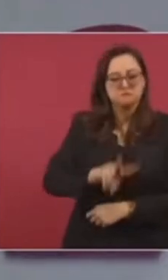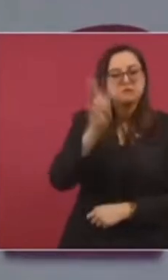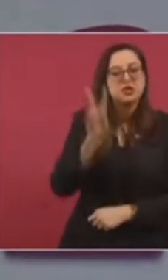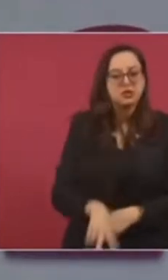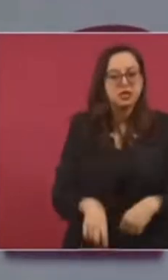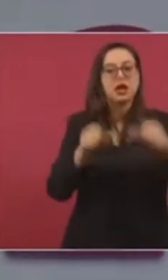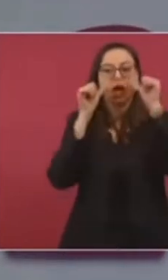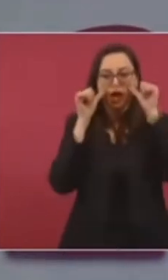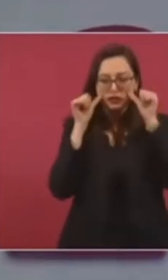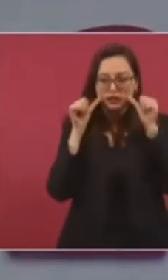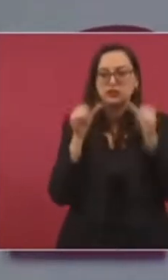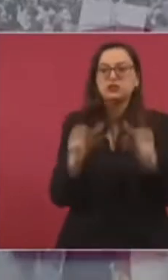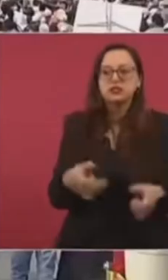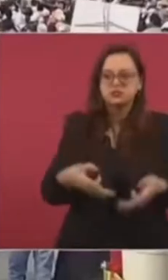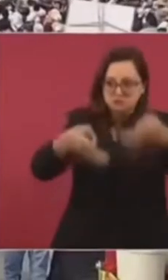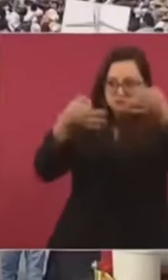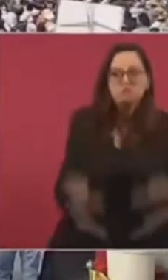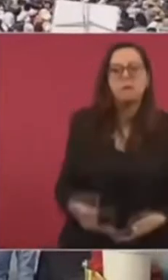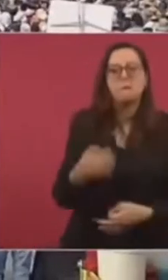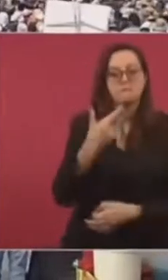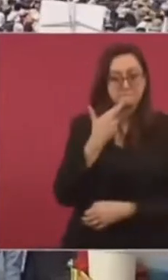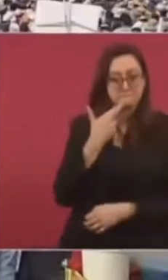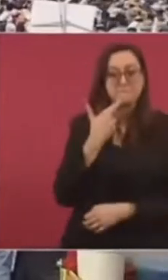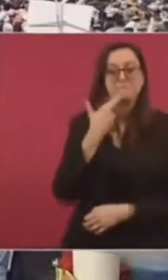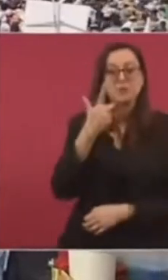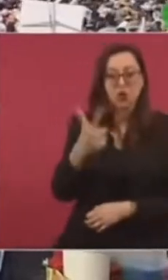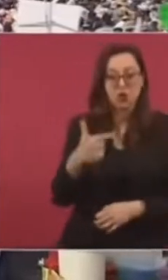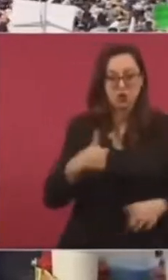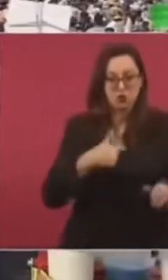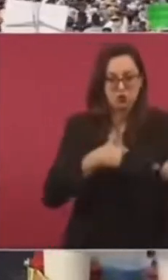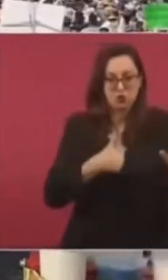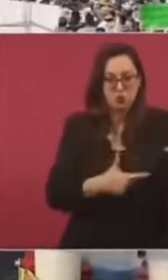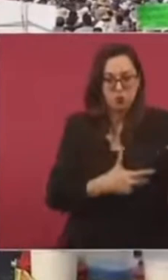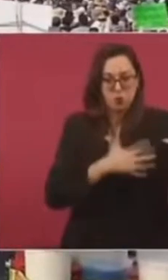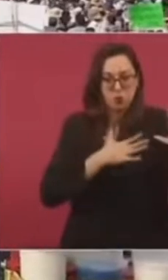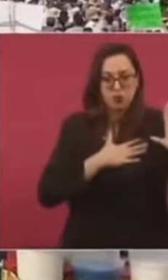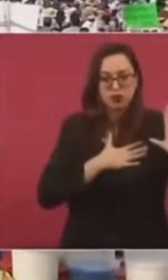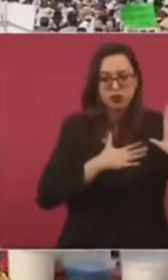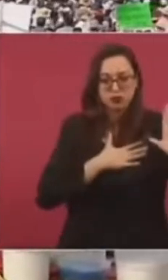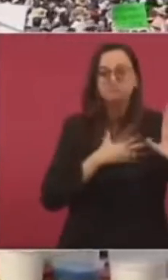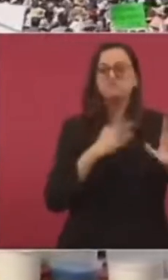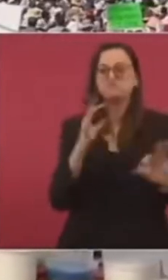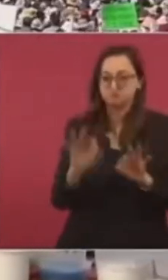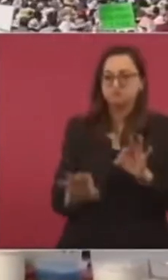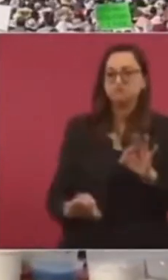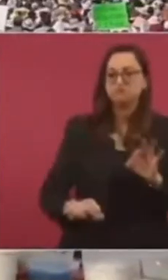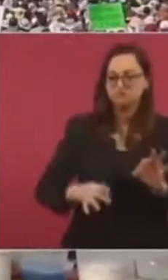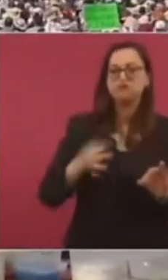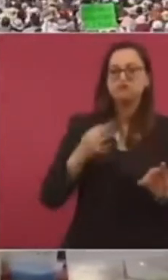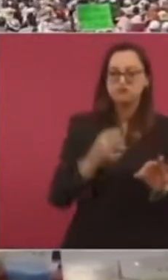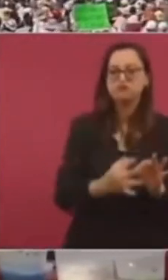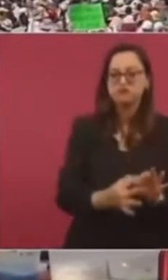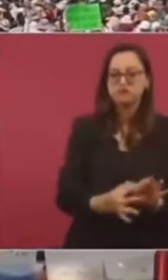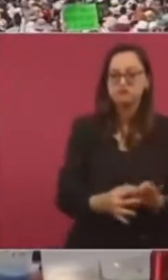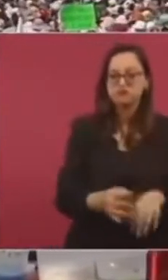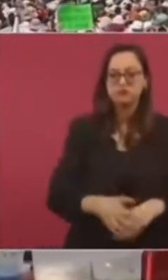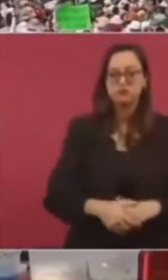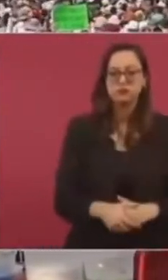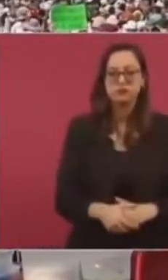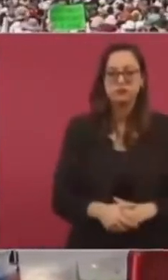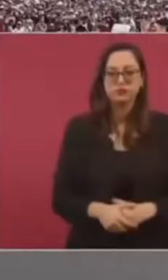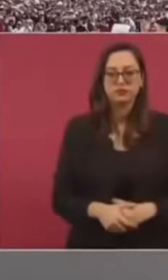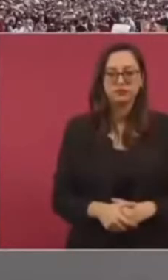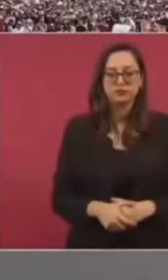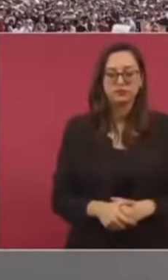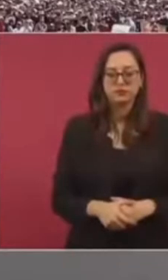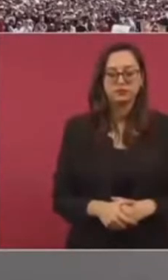gobierno en áreas como la educación, salud y la lucha contra la corrupción en lugar del gasto militar. Y segundo, por la controversia y